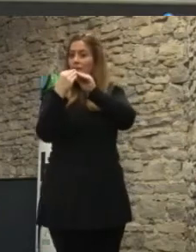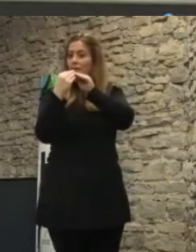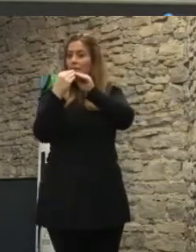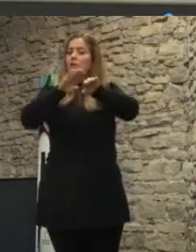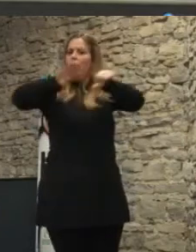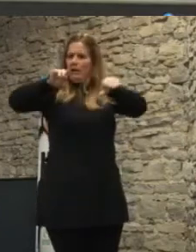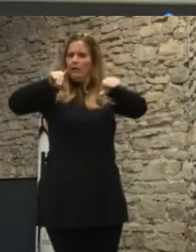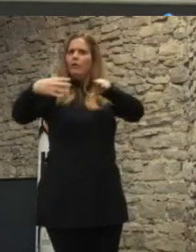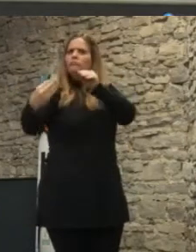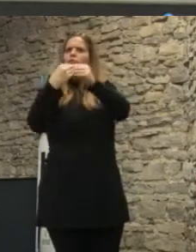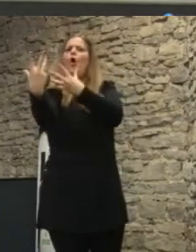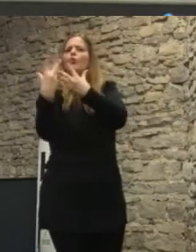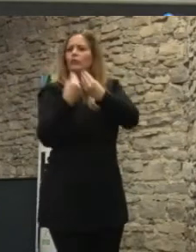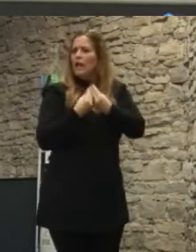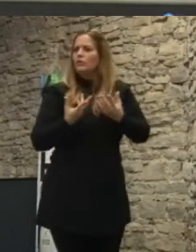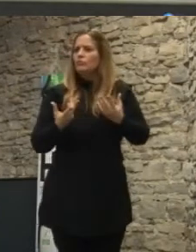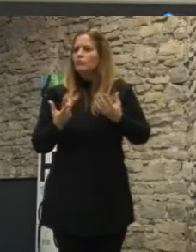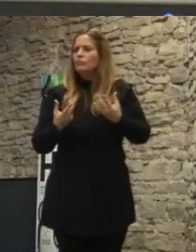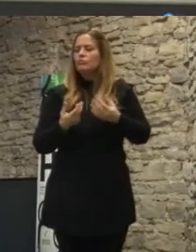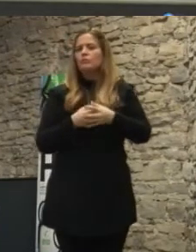¿Qué virtualidad y qué